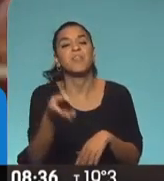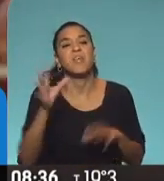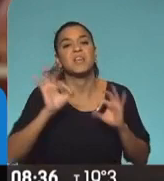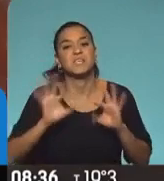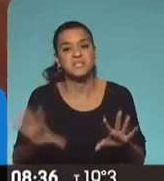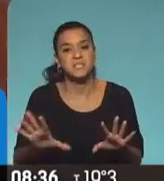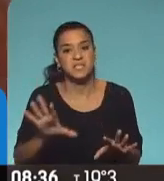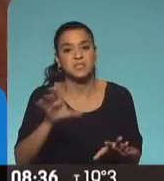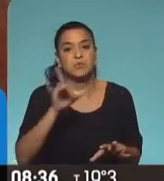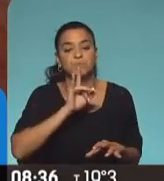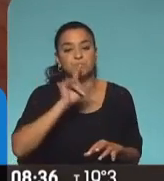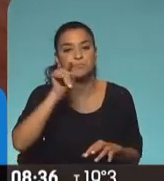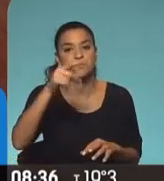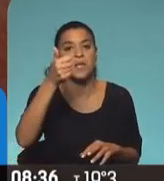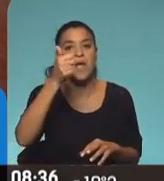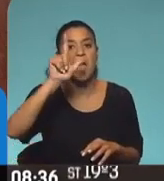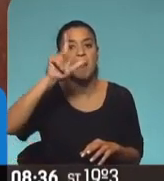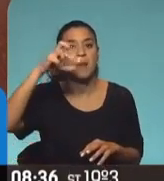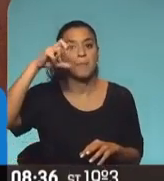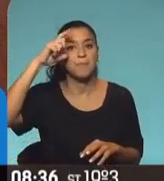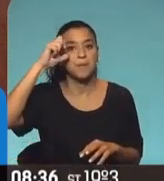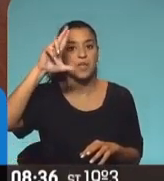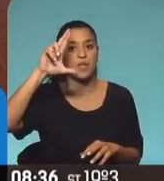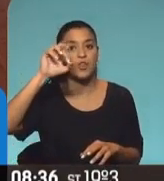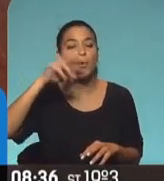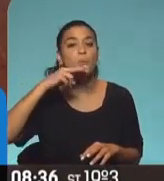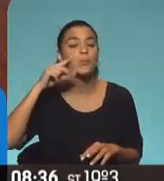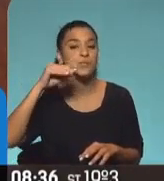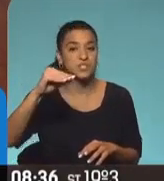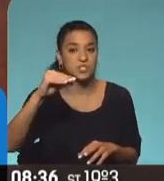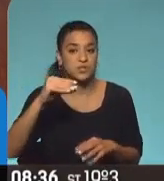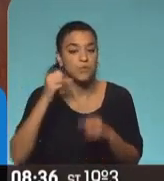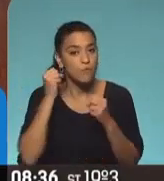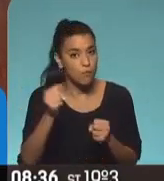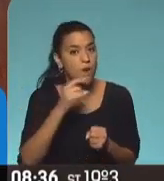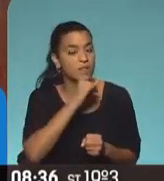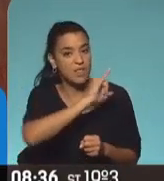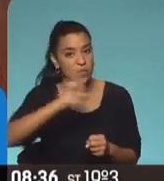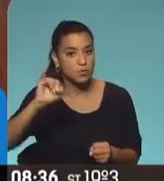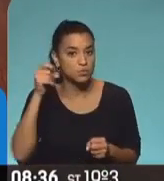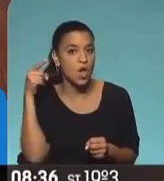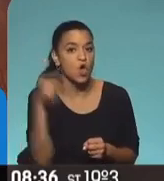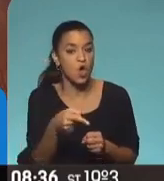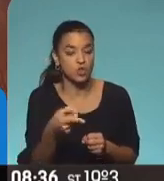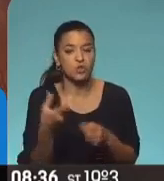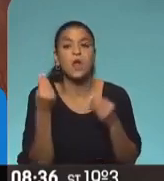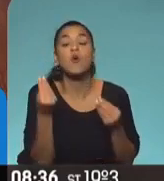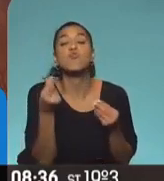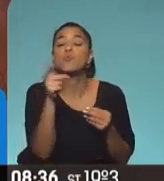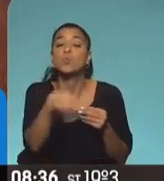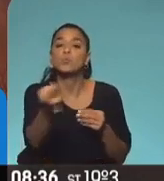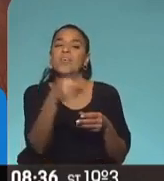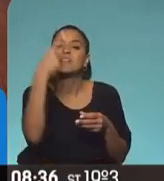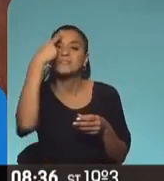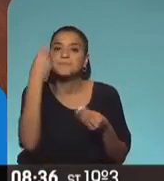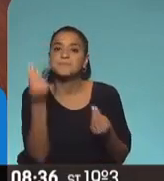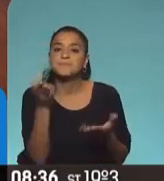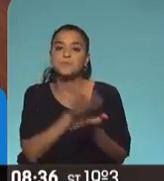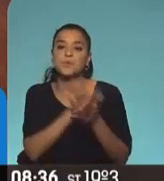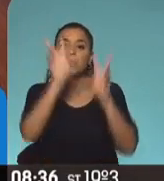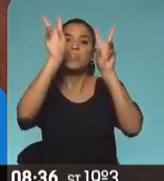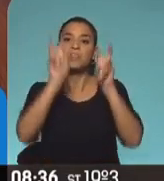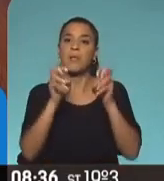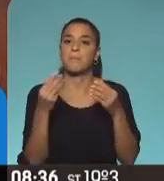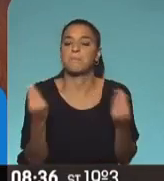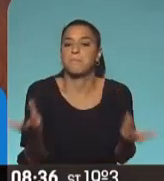de el tucumano josé alperovich con una fuerte denuncia en su contra con como lo han tomado ustedes y cuál va a